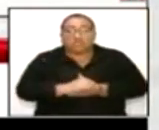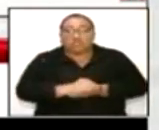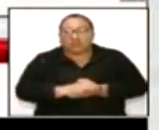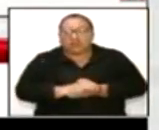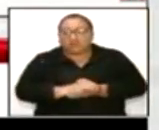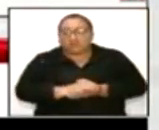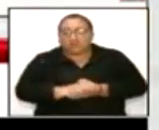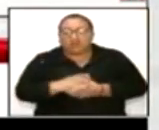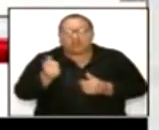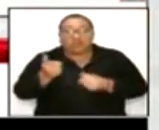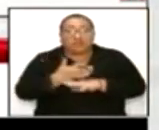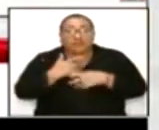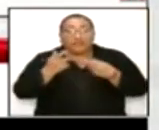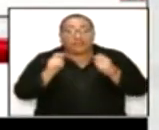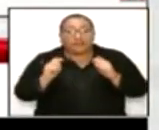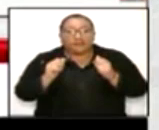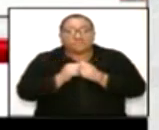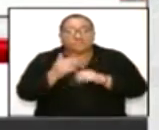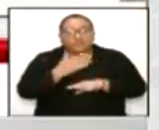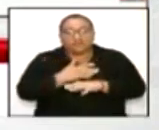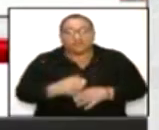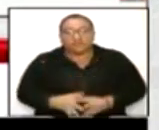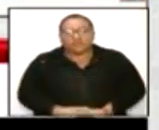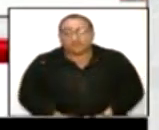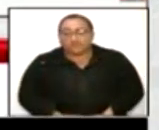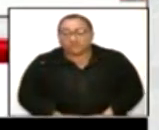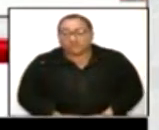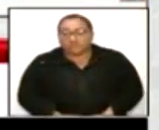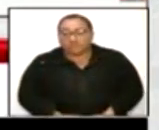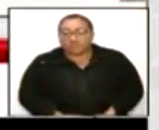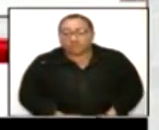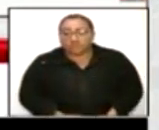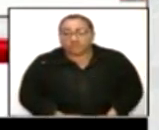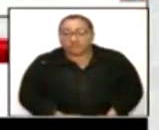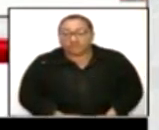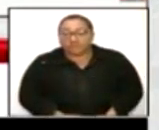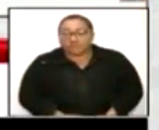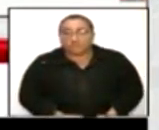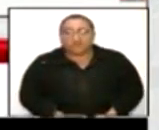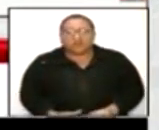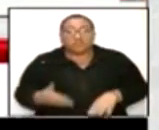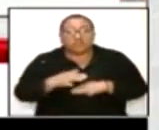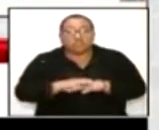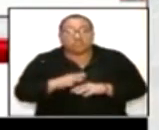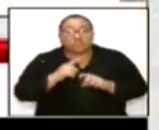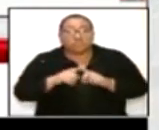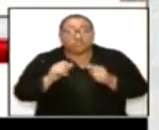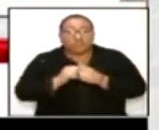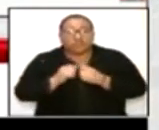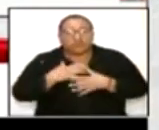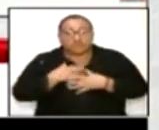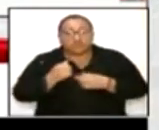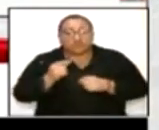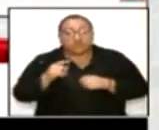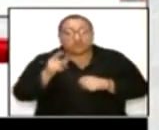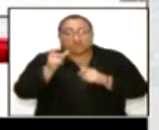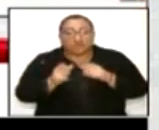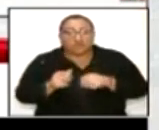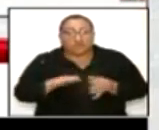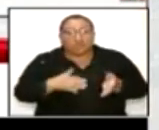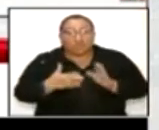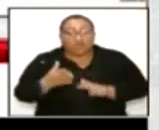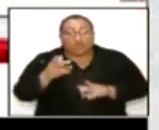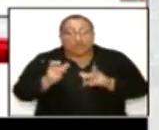los cuales han sido tratados anteriormente. Sobre los riesgos de complicaciones en la salud de la gestante y